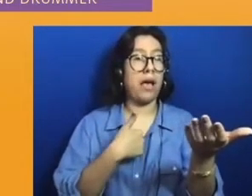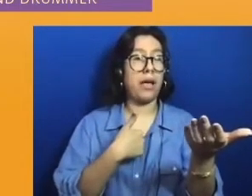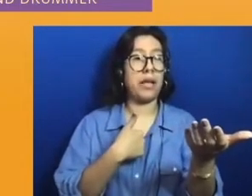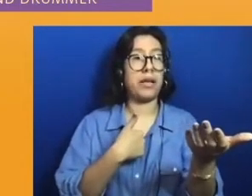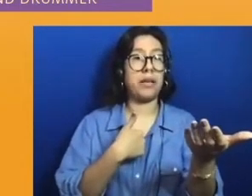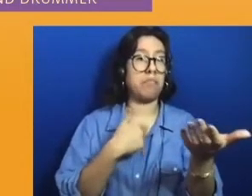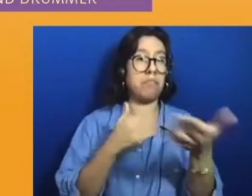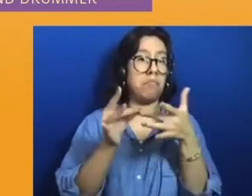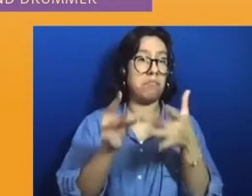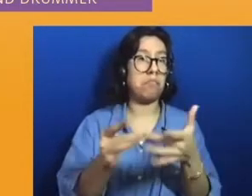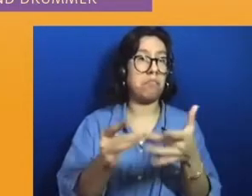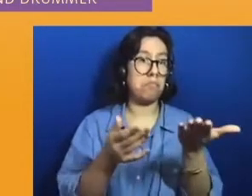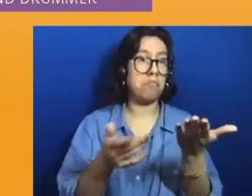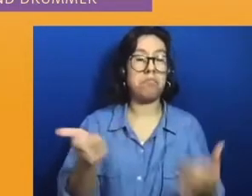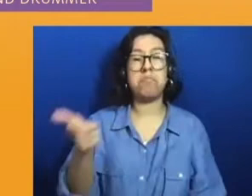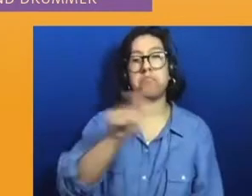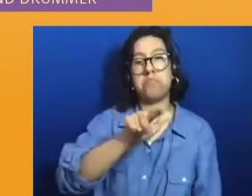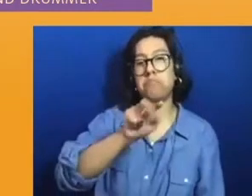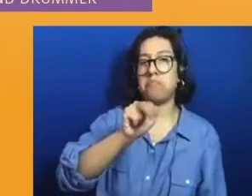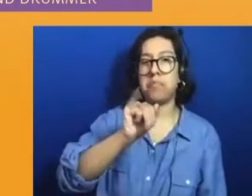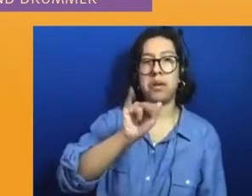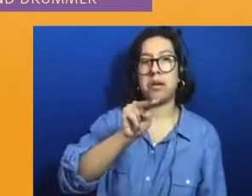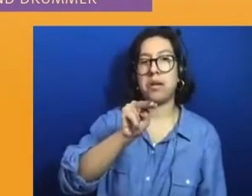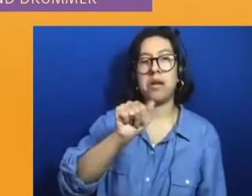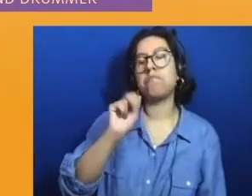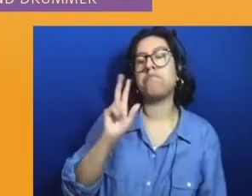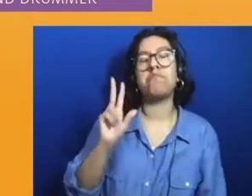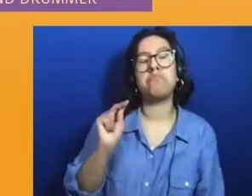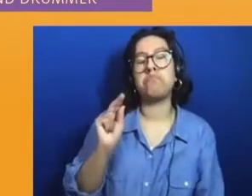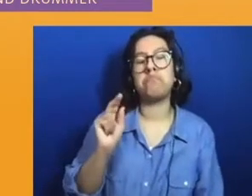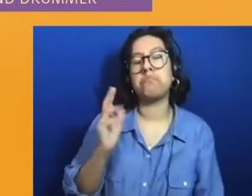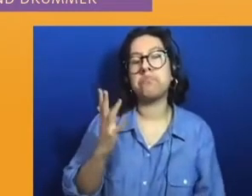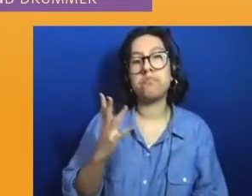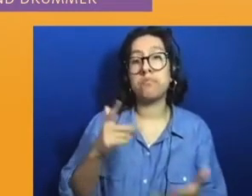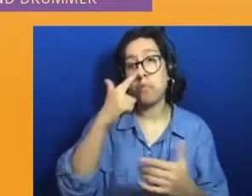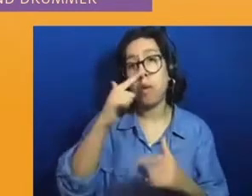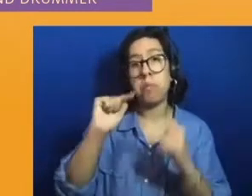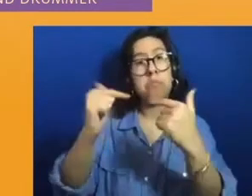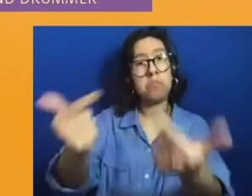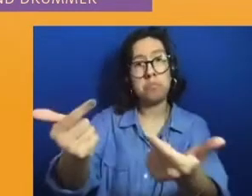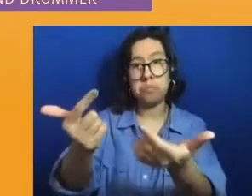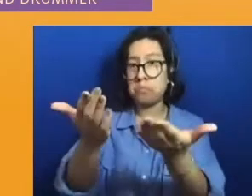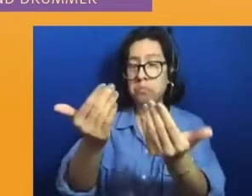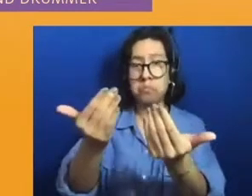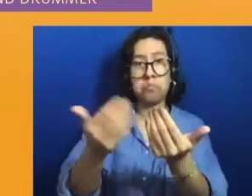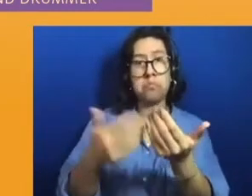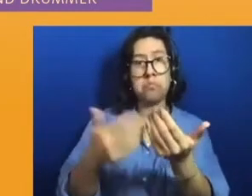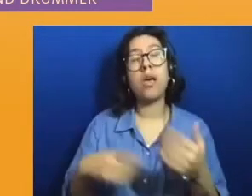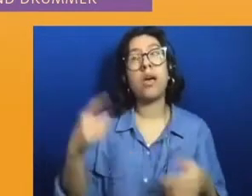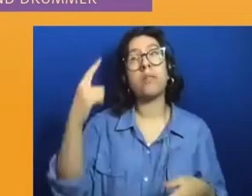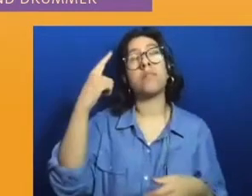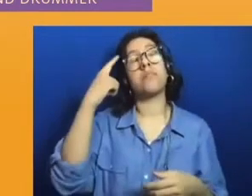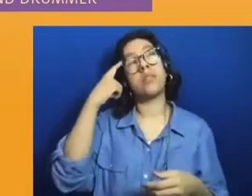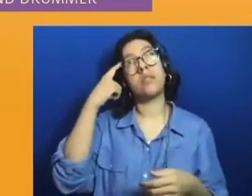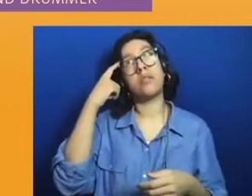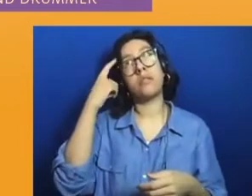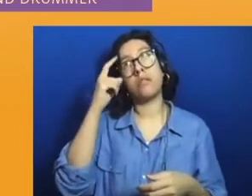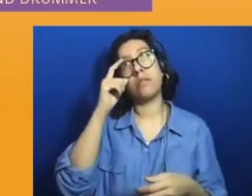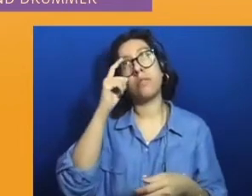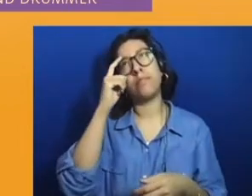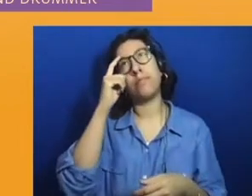pregunta en este momento. No, sí, me encantaría que usted dirija. Pienso que es